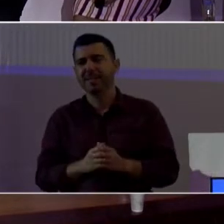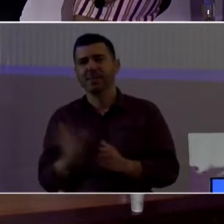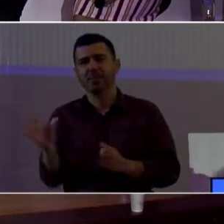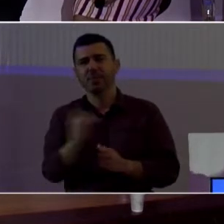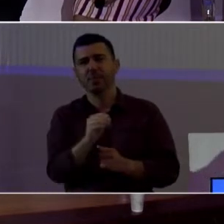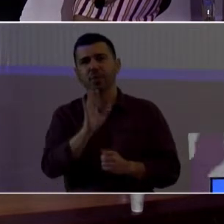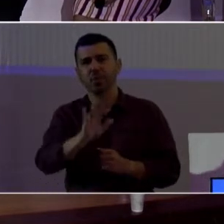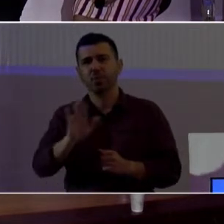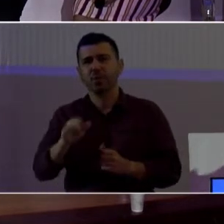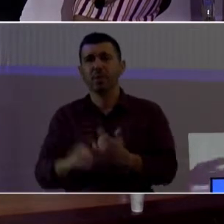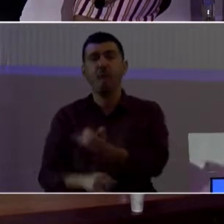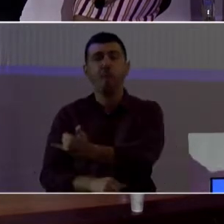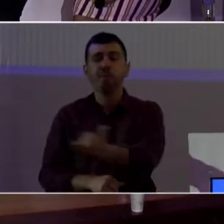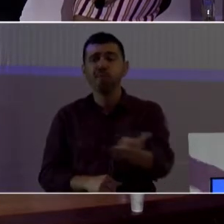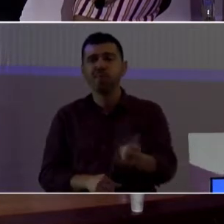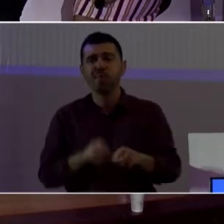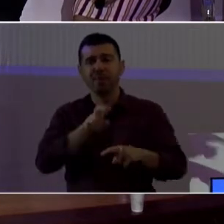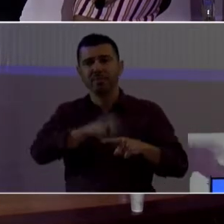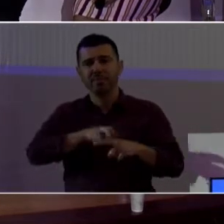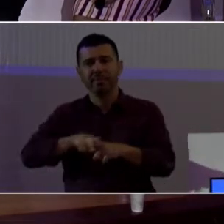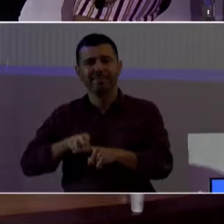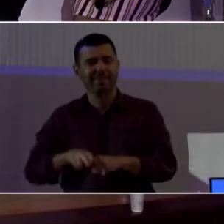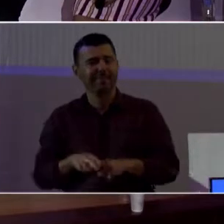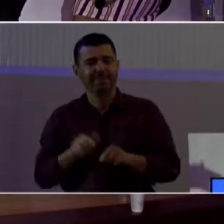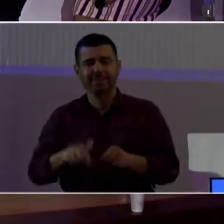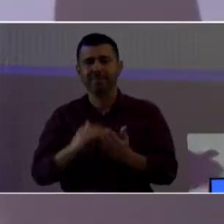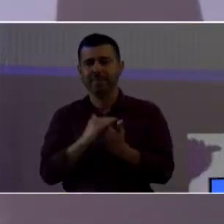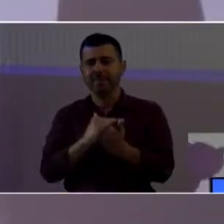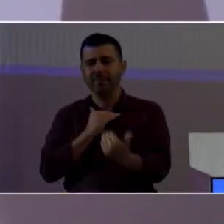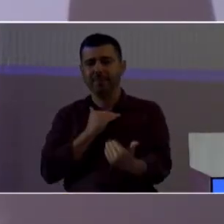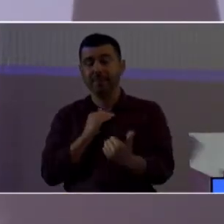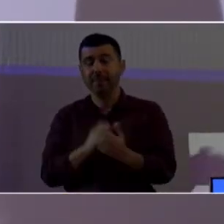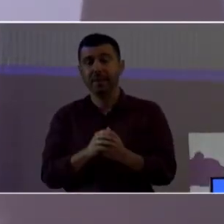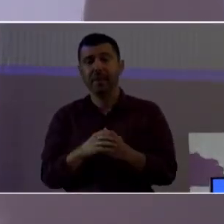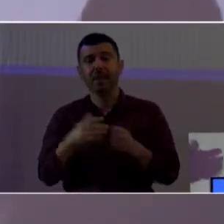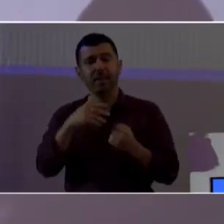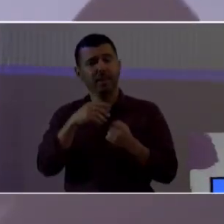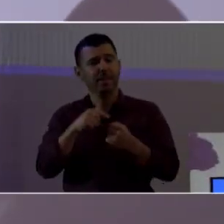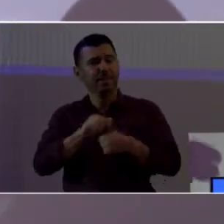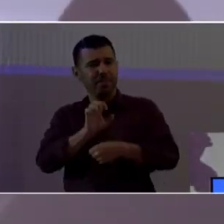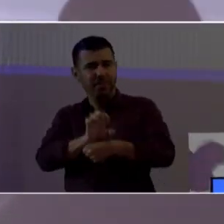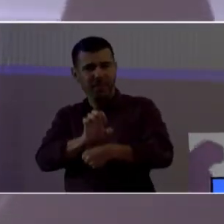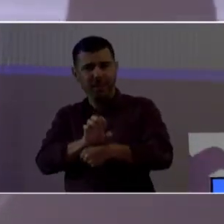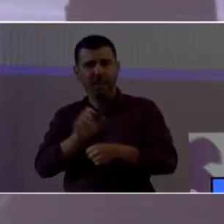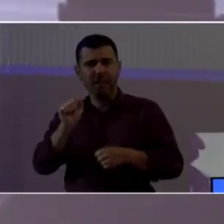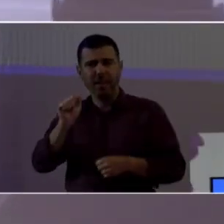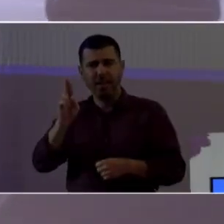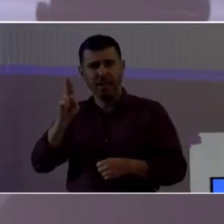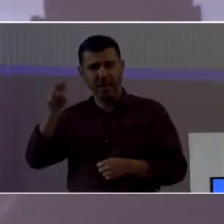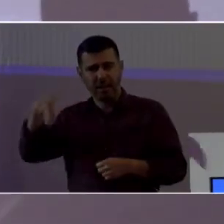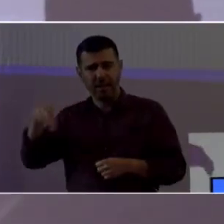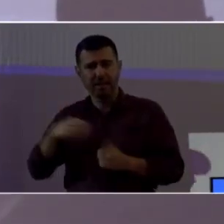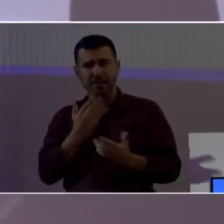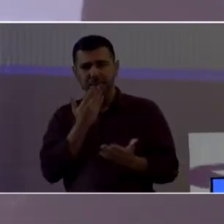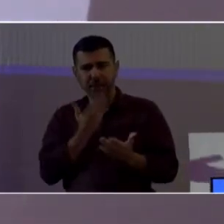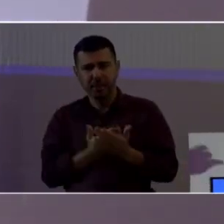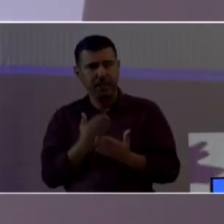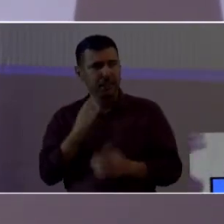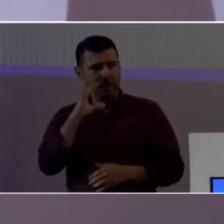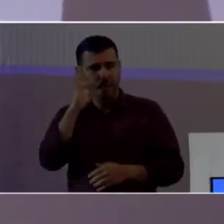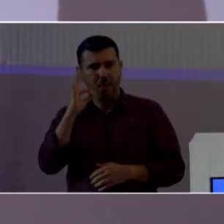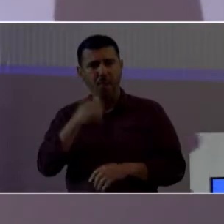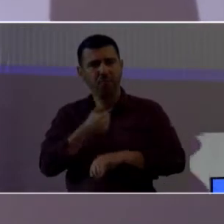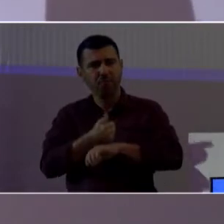ustedes que están presentes aquí, a la invitación de la Agencia de Reincorporación y Normalización, a su director Andrés Stapper, que nos ha